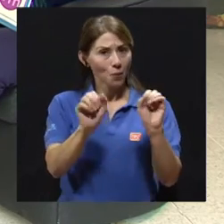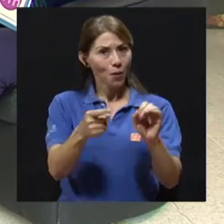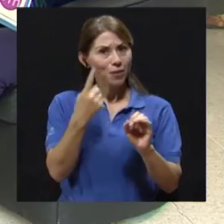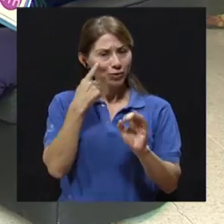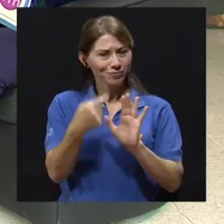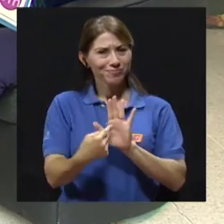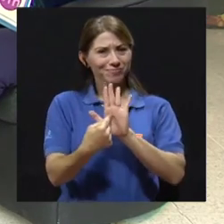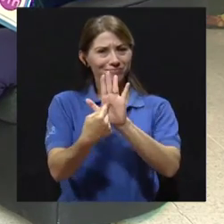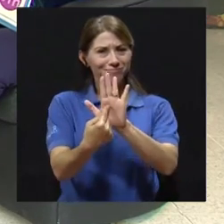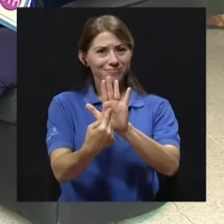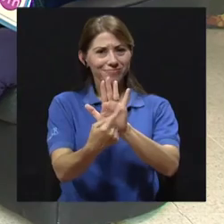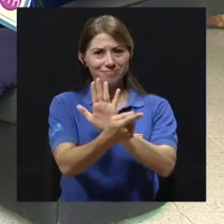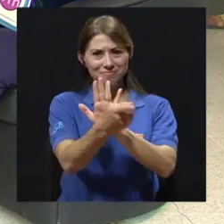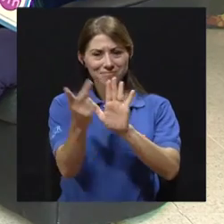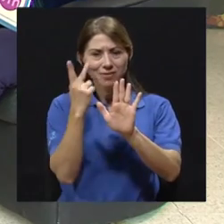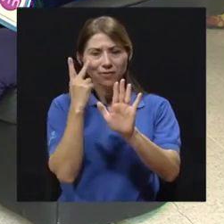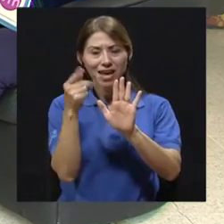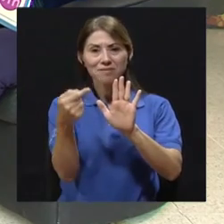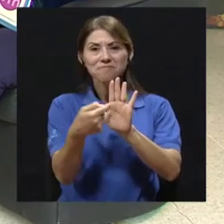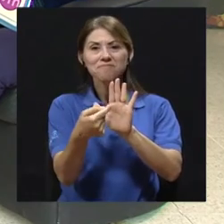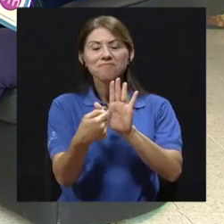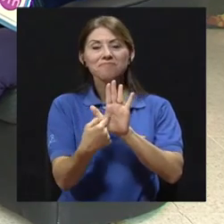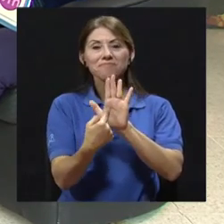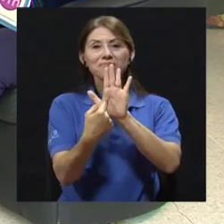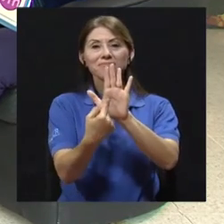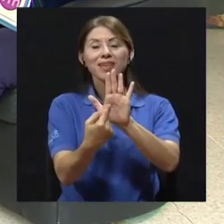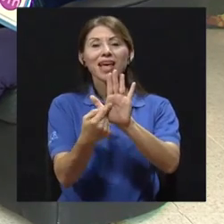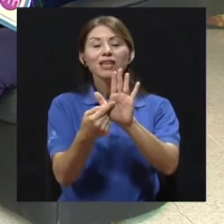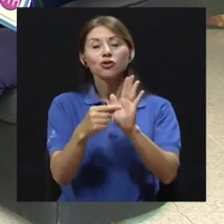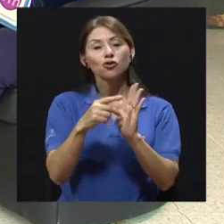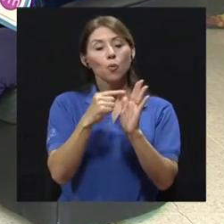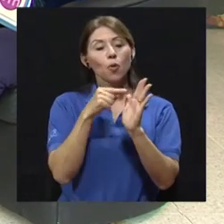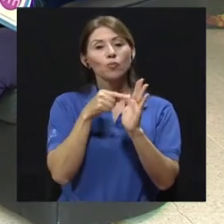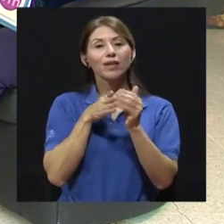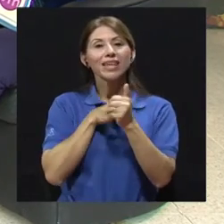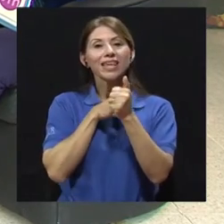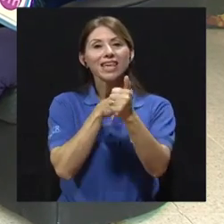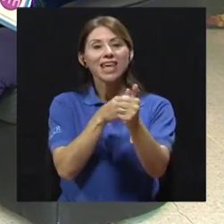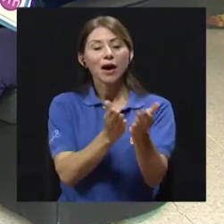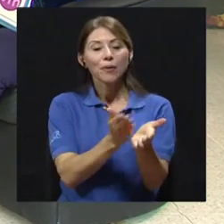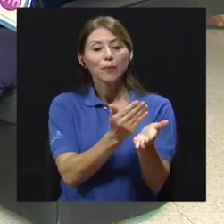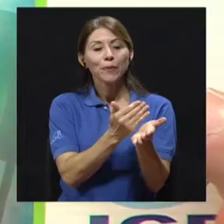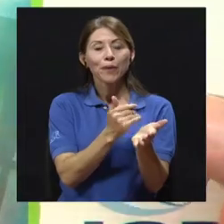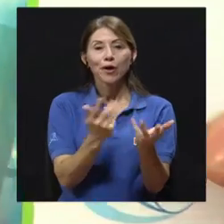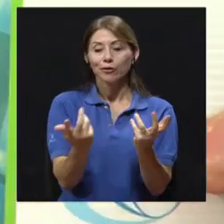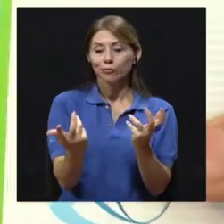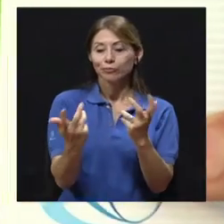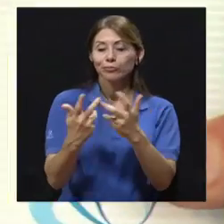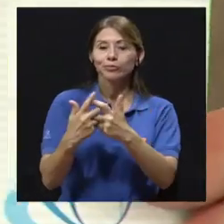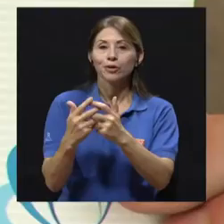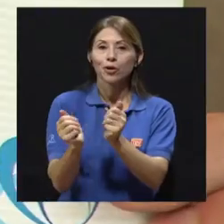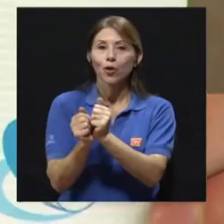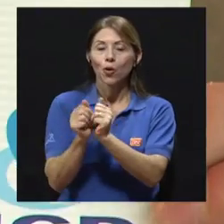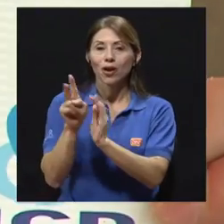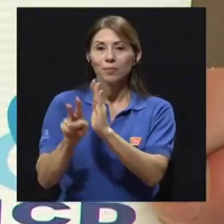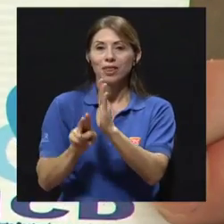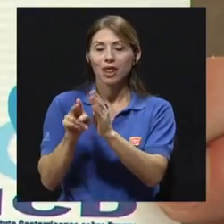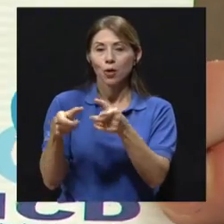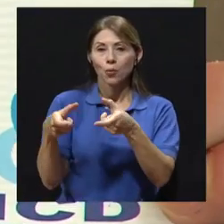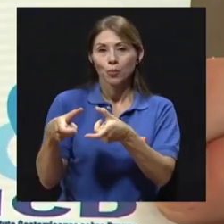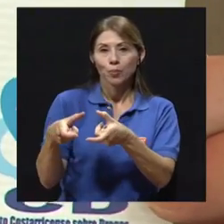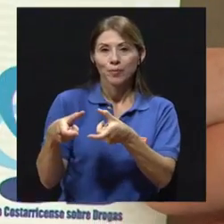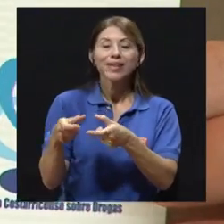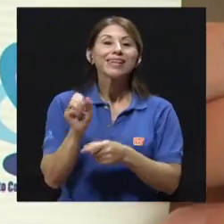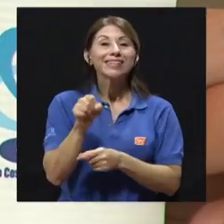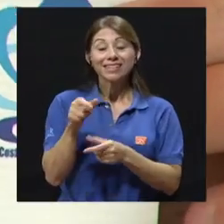podamos verlo en casa, porque este es el... Esa es la guía. La guía. Consta que se complementa con ese... Que se complementa con el video.